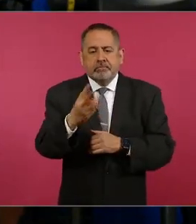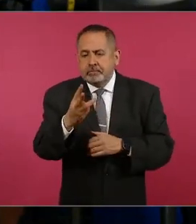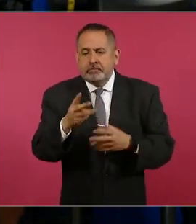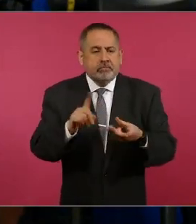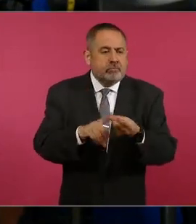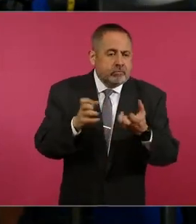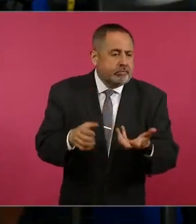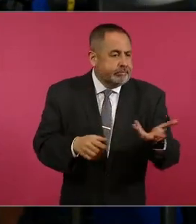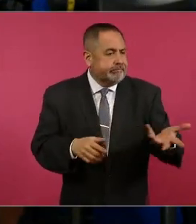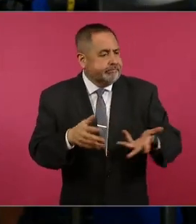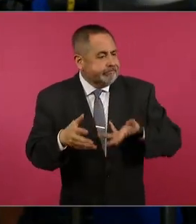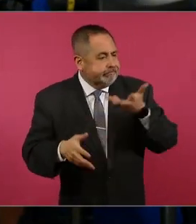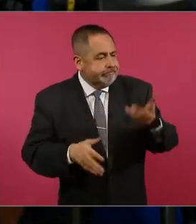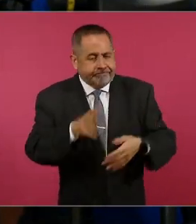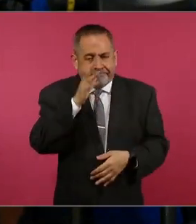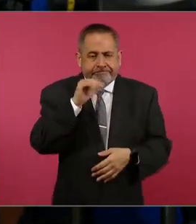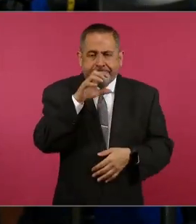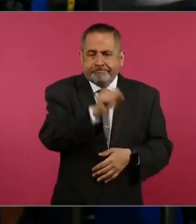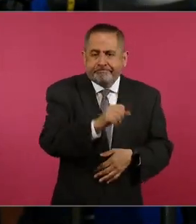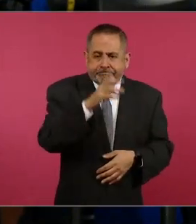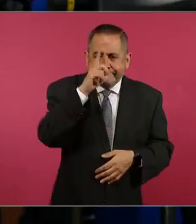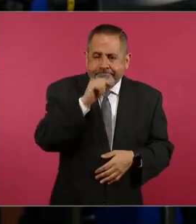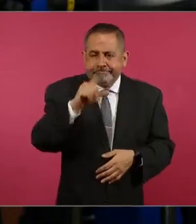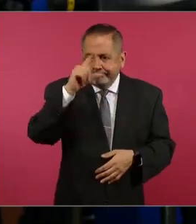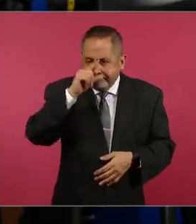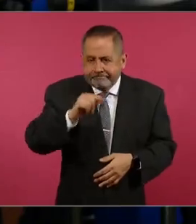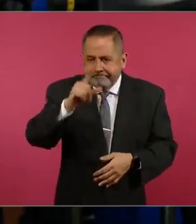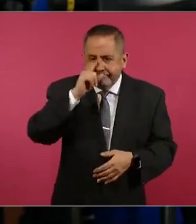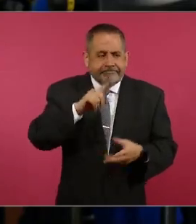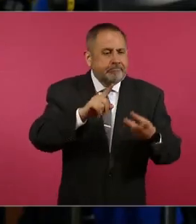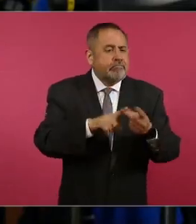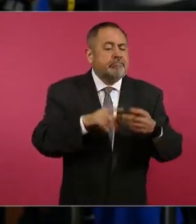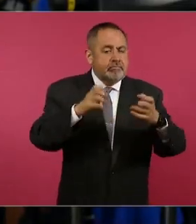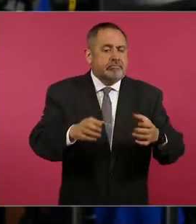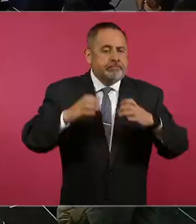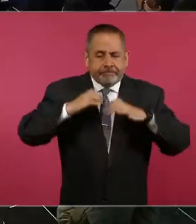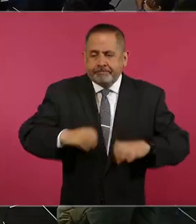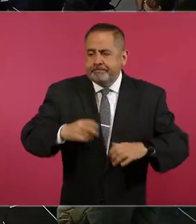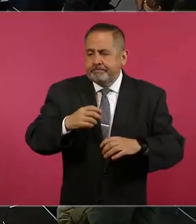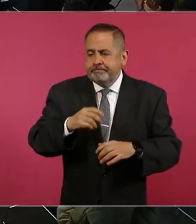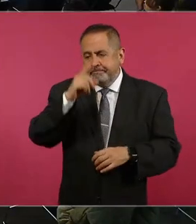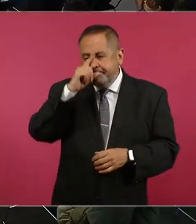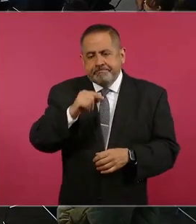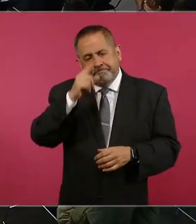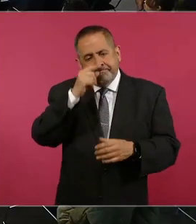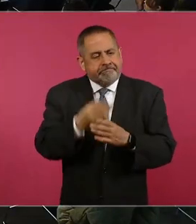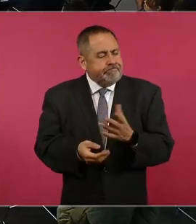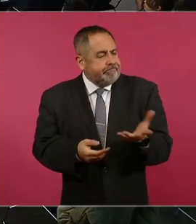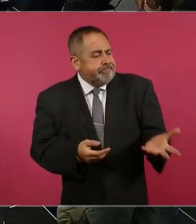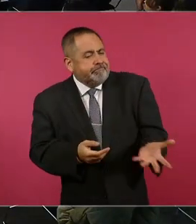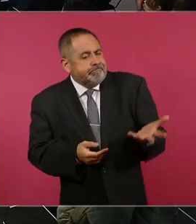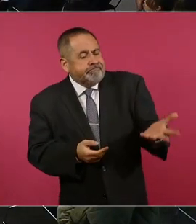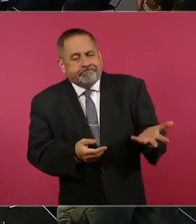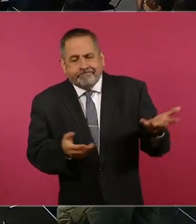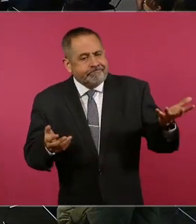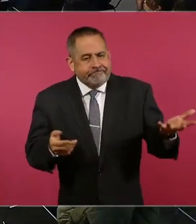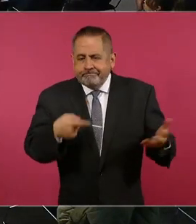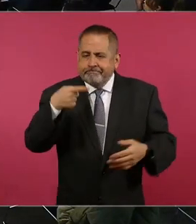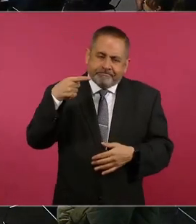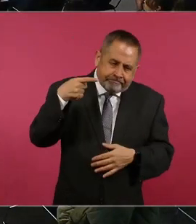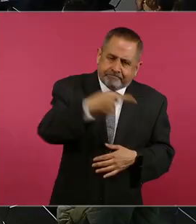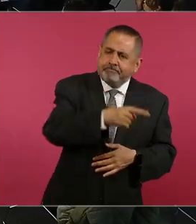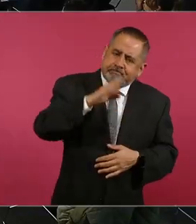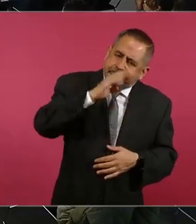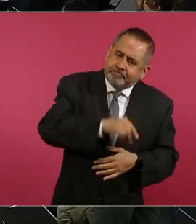pues dificulta conocer el paradero de estos 43 estudiantes. Preguntarle,